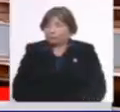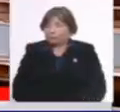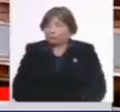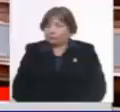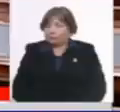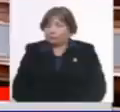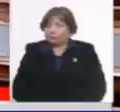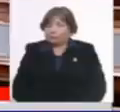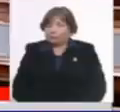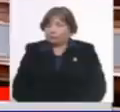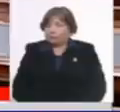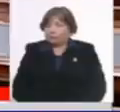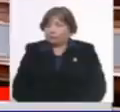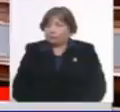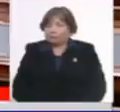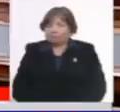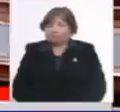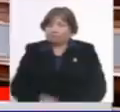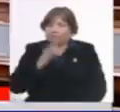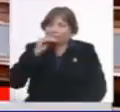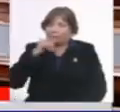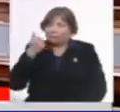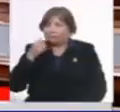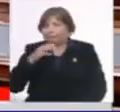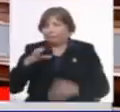Congresista, estoy haciendo a través del presidente.